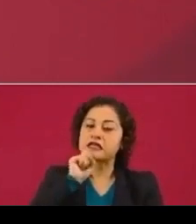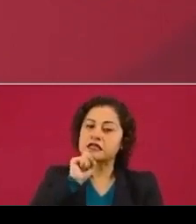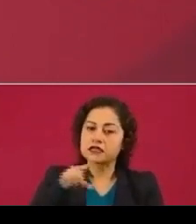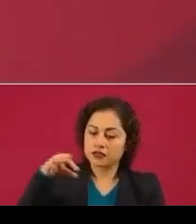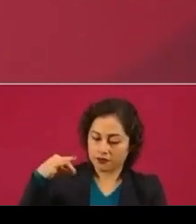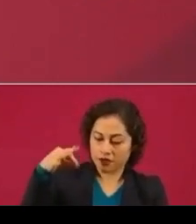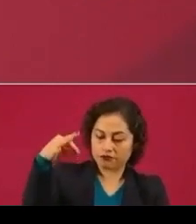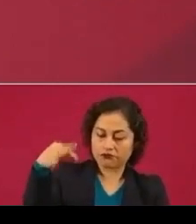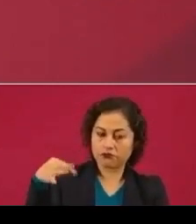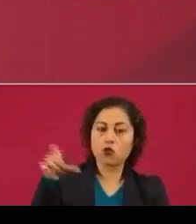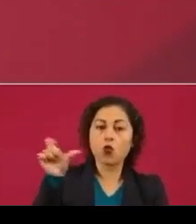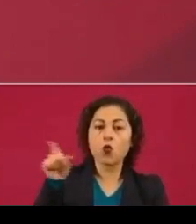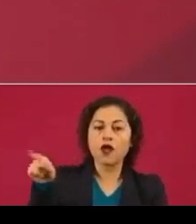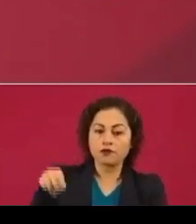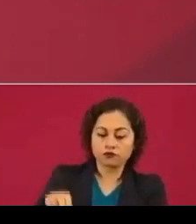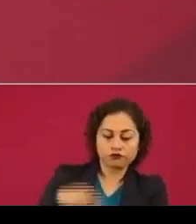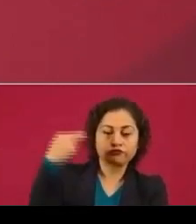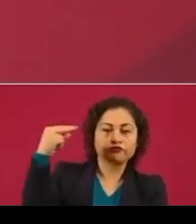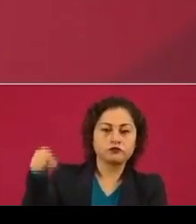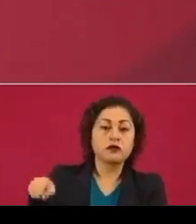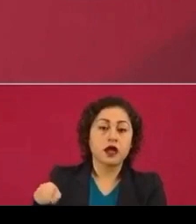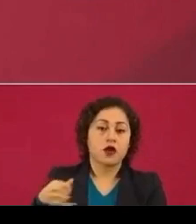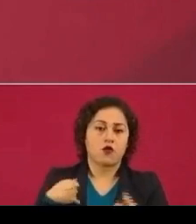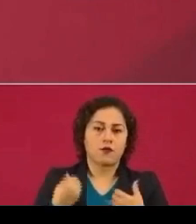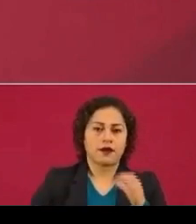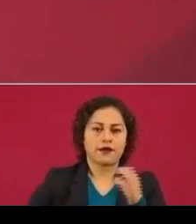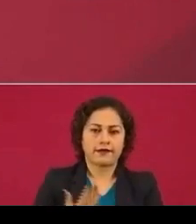libertad para que